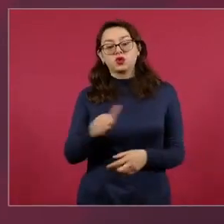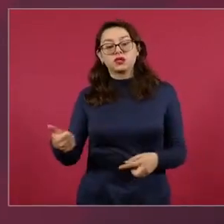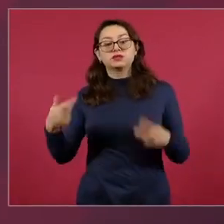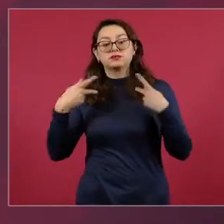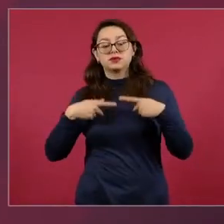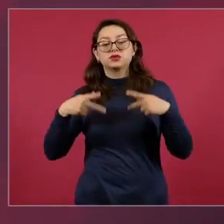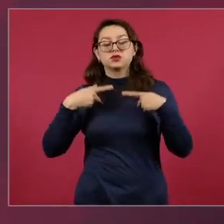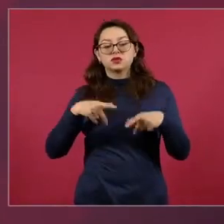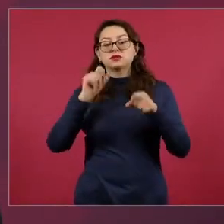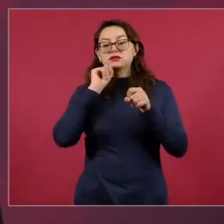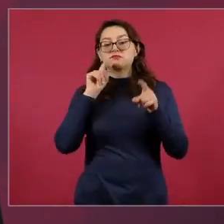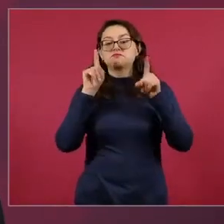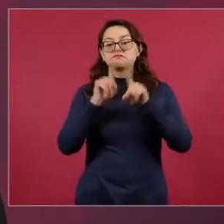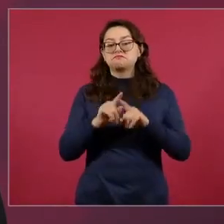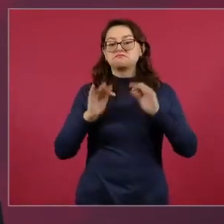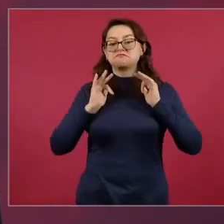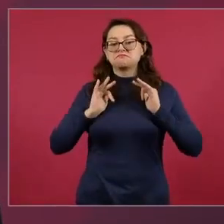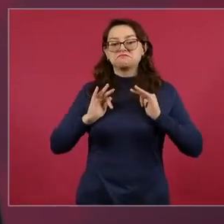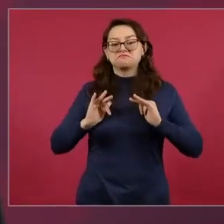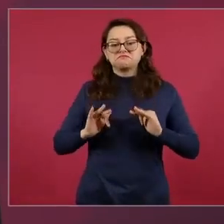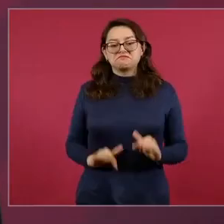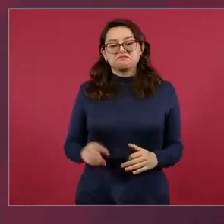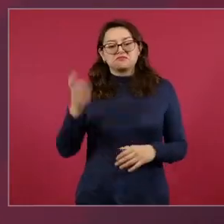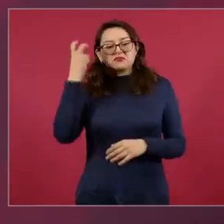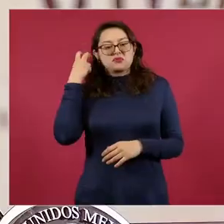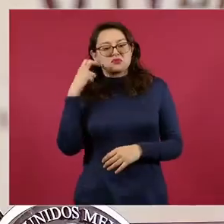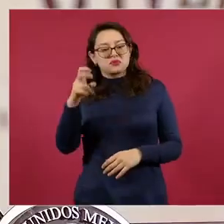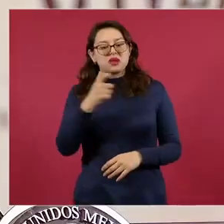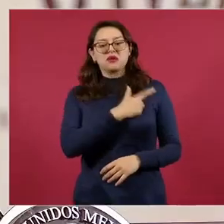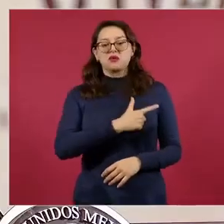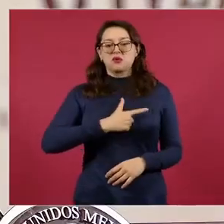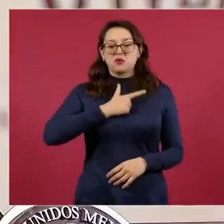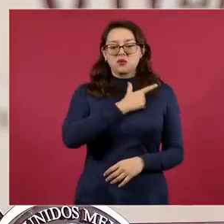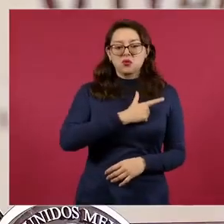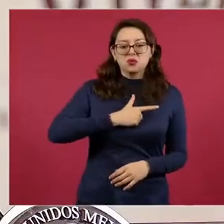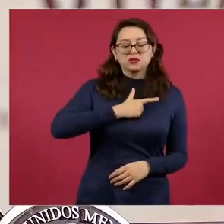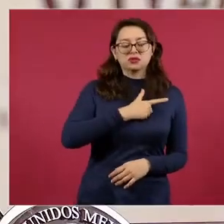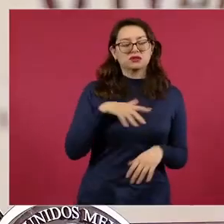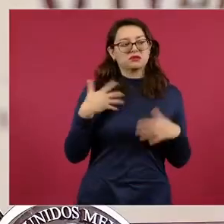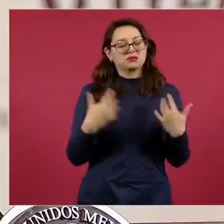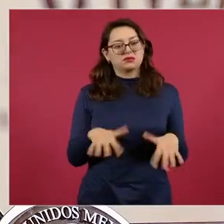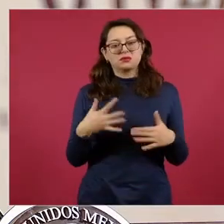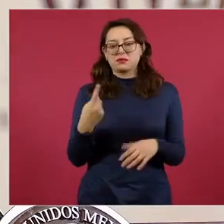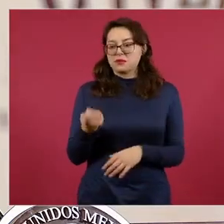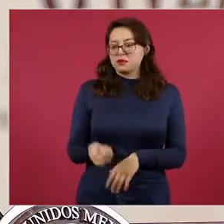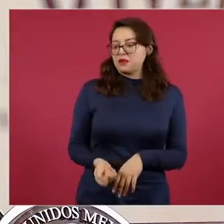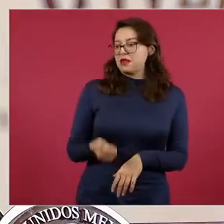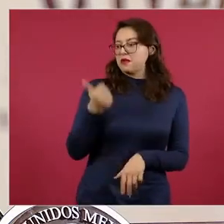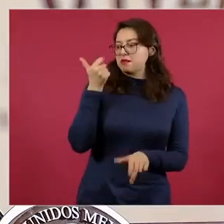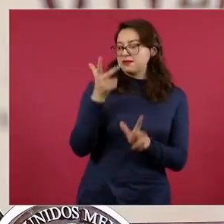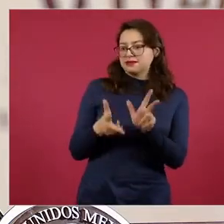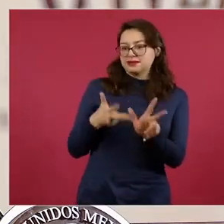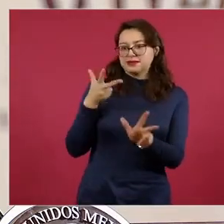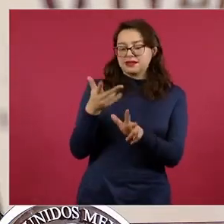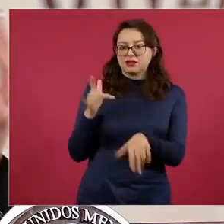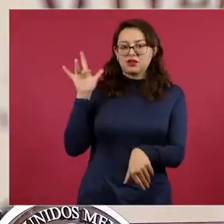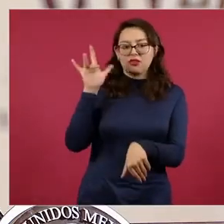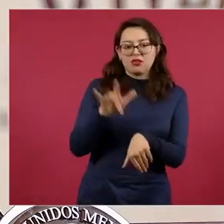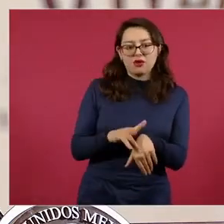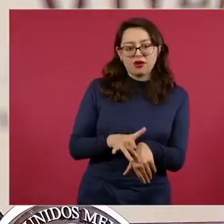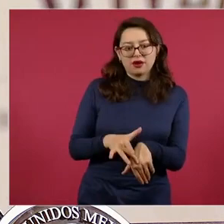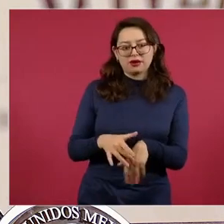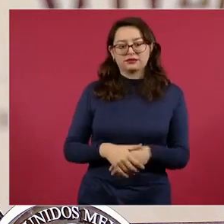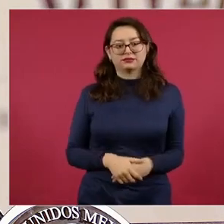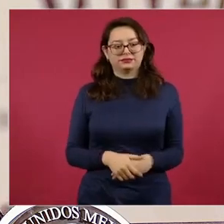del viaje y agradecieron mucho esta obra que es histórica en nuestro país. La